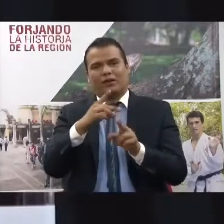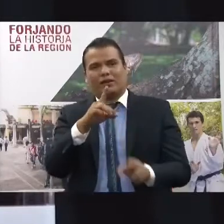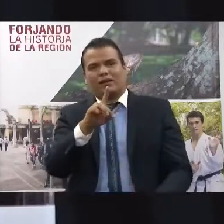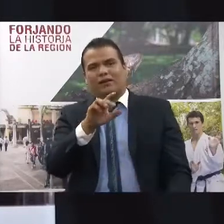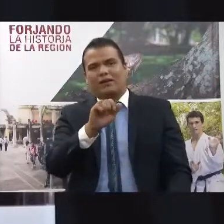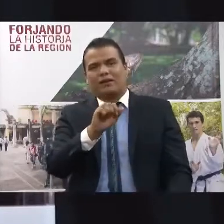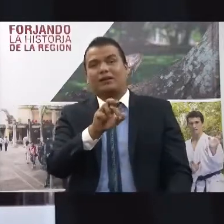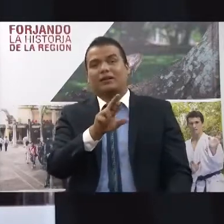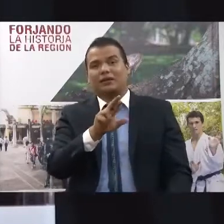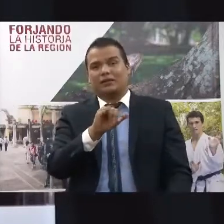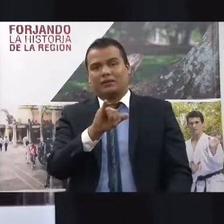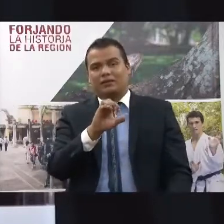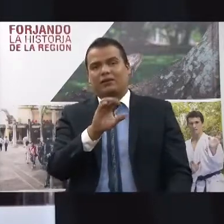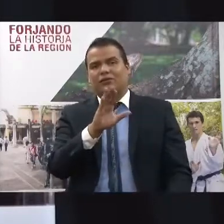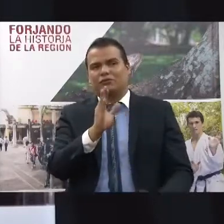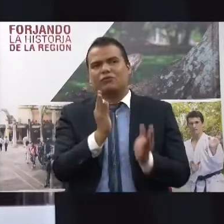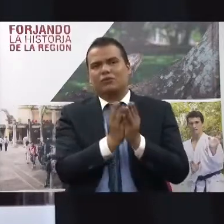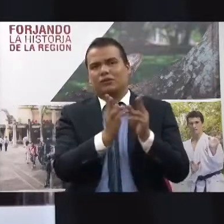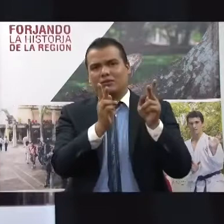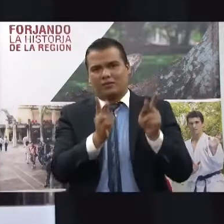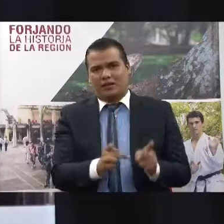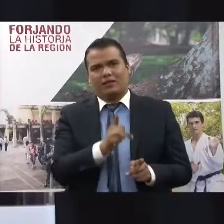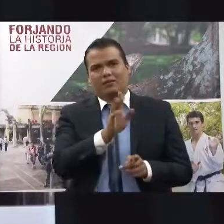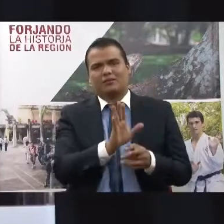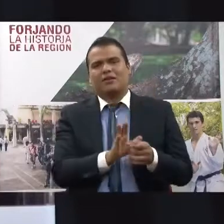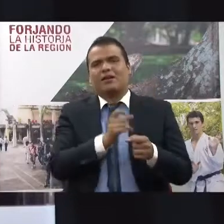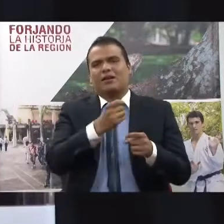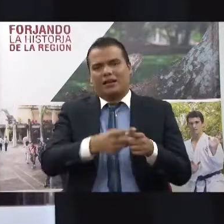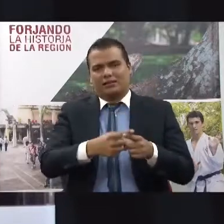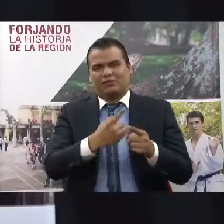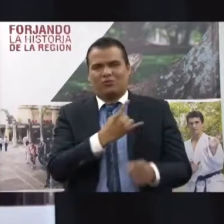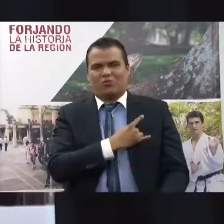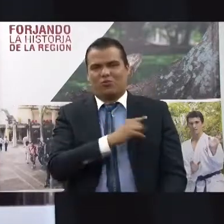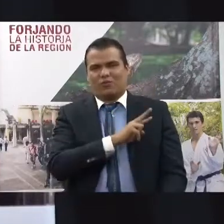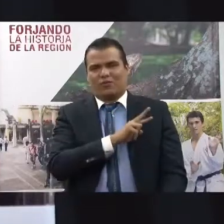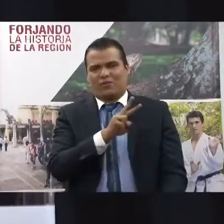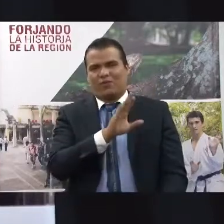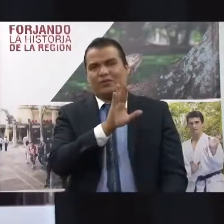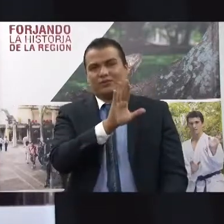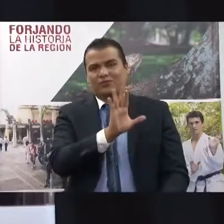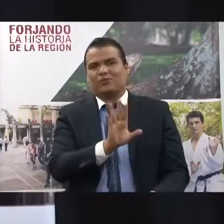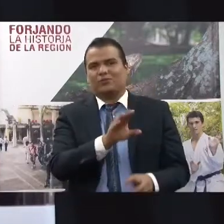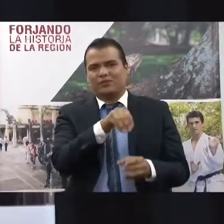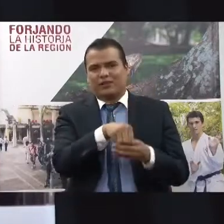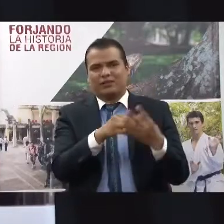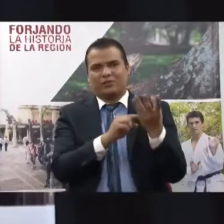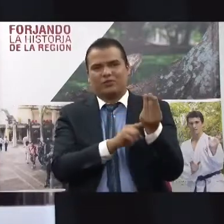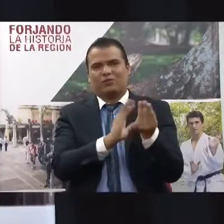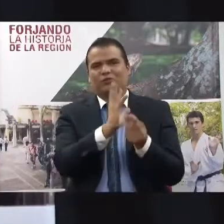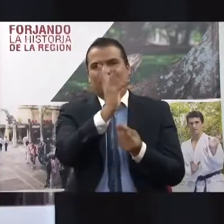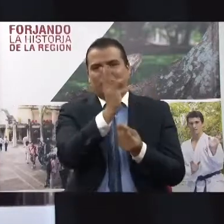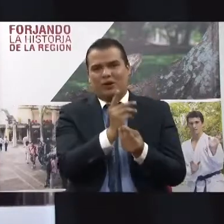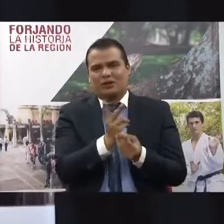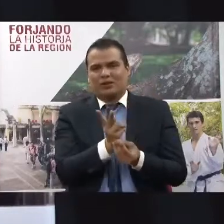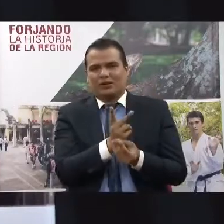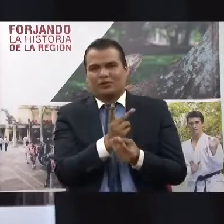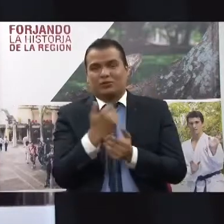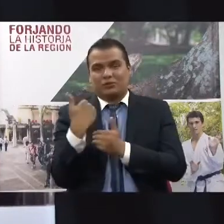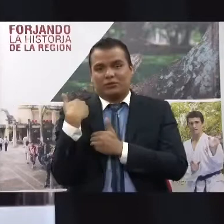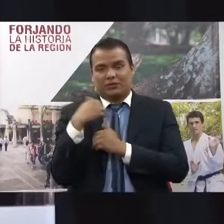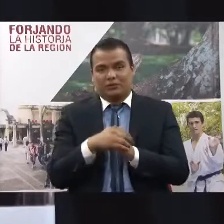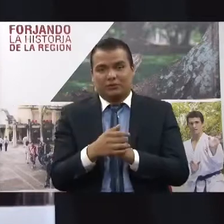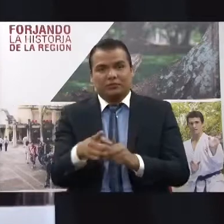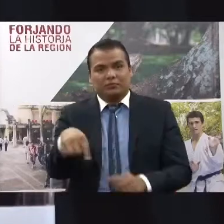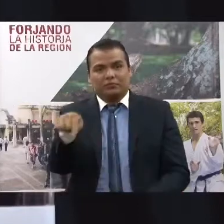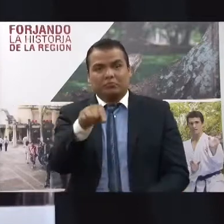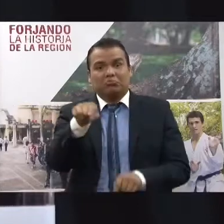dos músicos son egresados de la Escuela de Música de la Facultad de Artes Integradas de la Universidad del Valle. Por favor, quienes